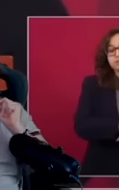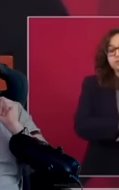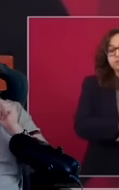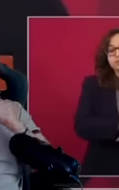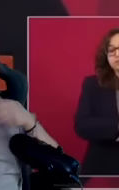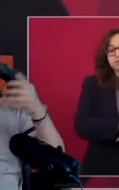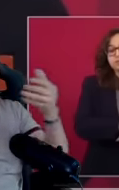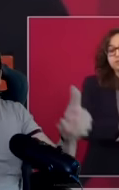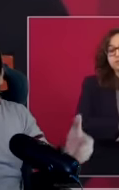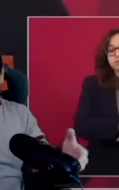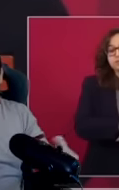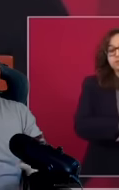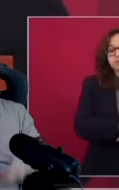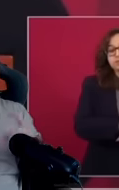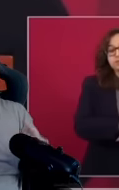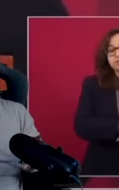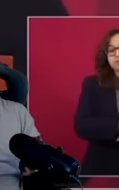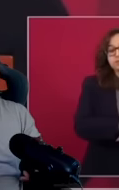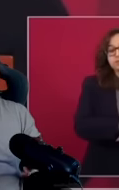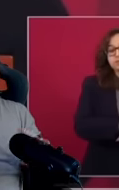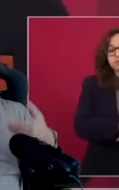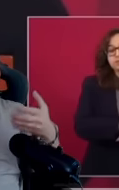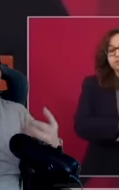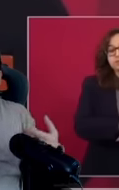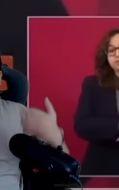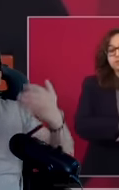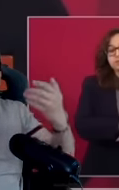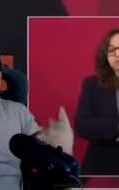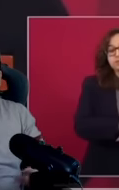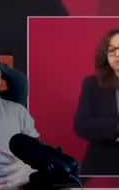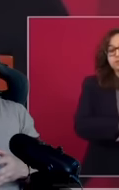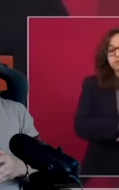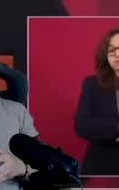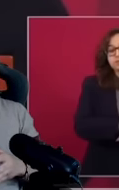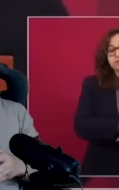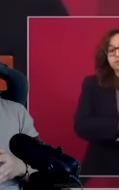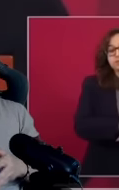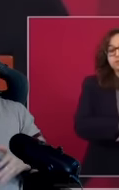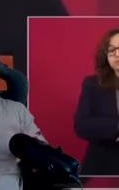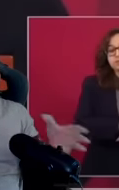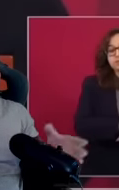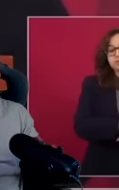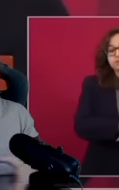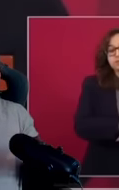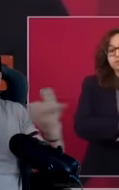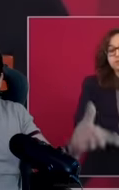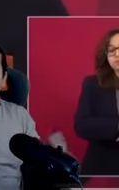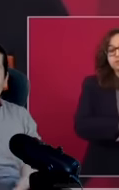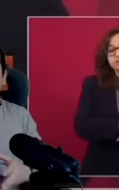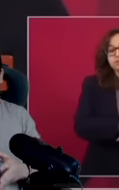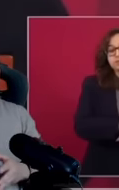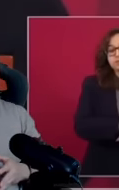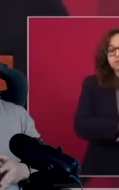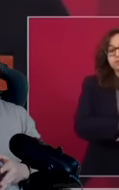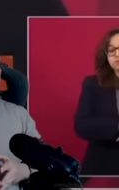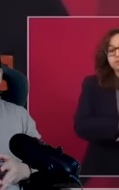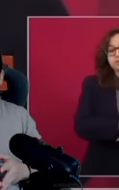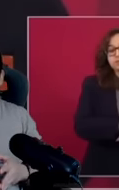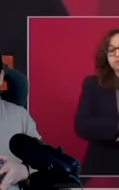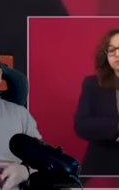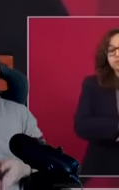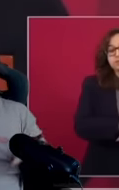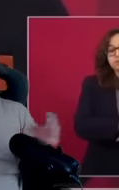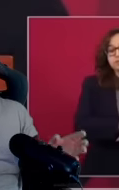ese entonces Y sobre todo pues como también su postura y su influencia ha crecido en